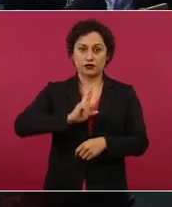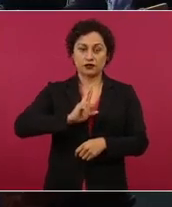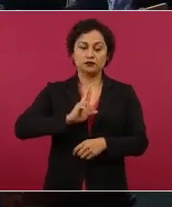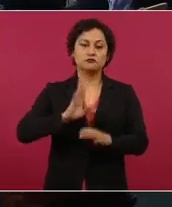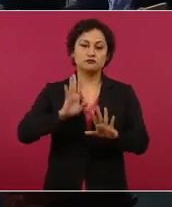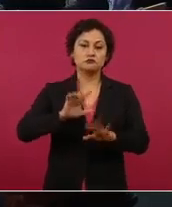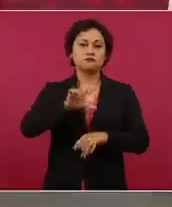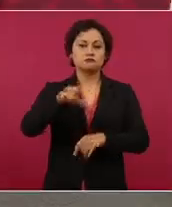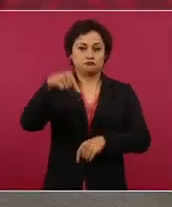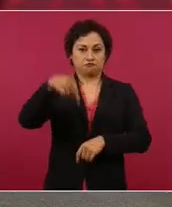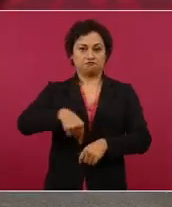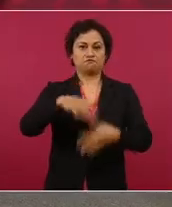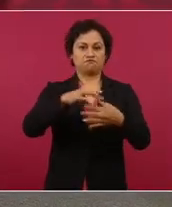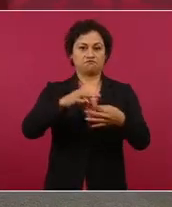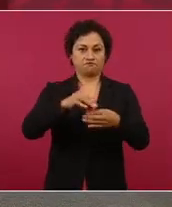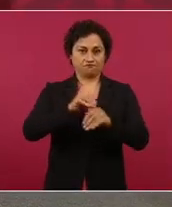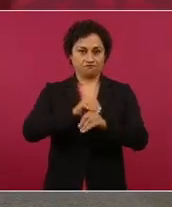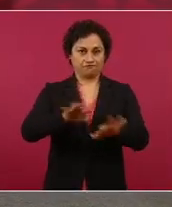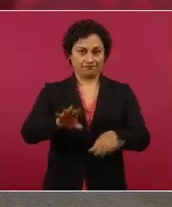informamos aquí.